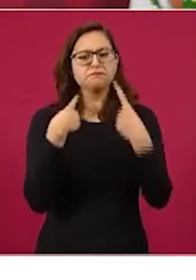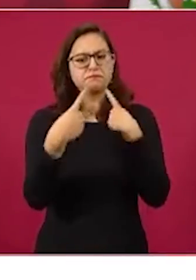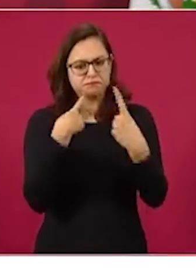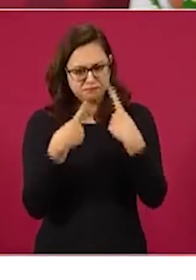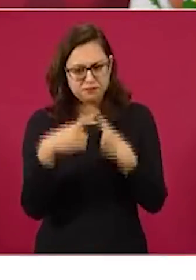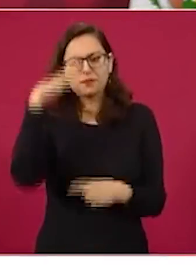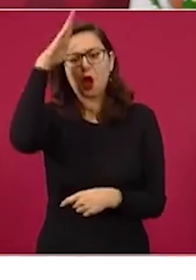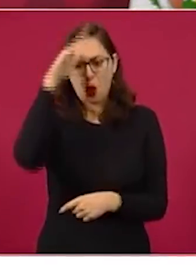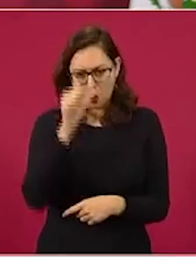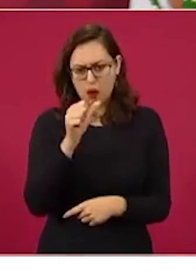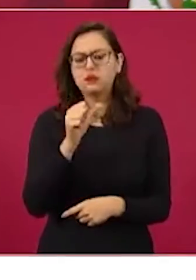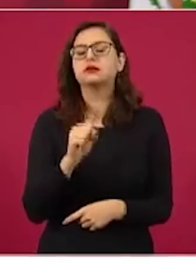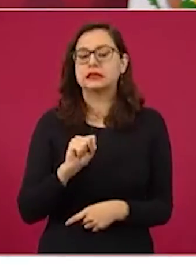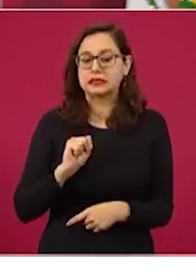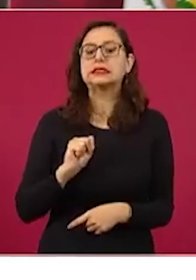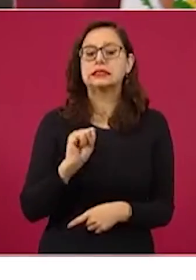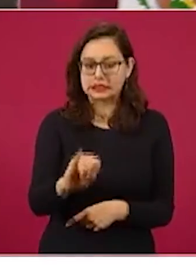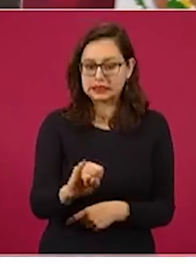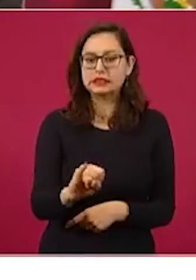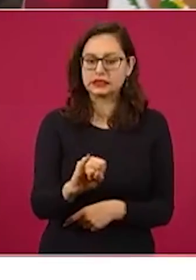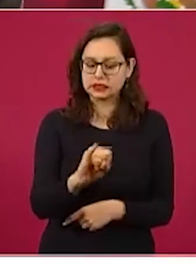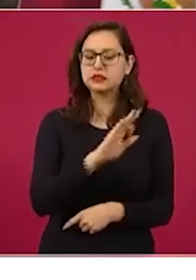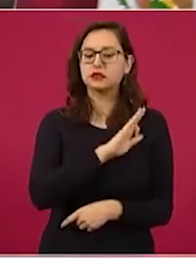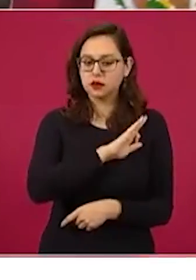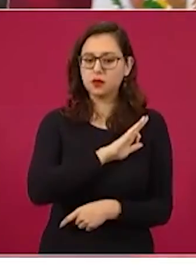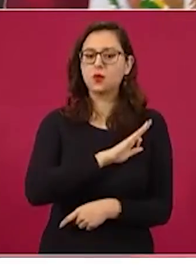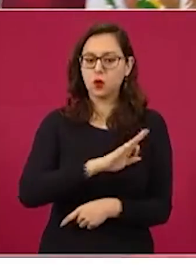Tenemos 60